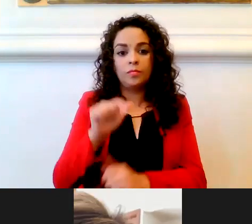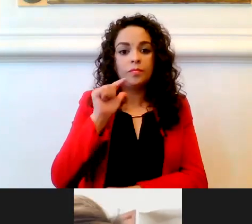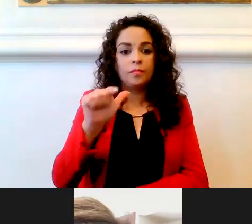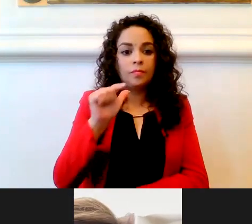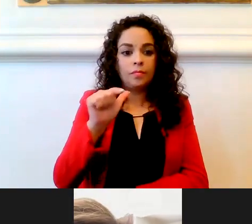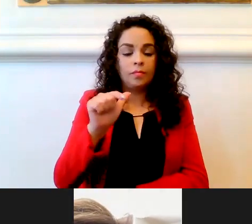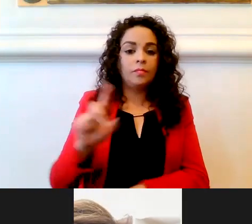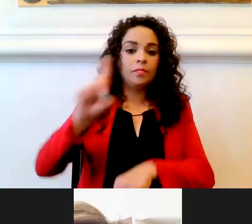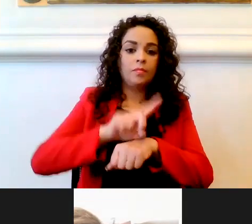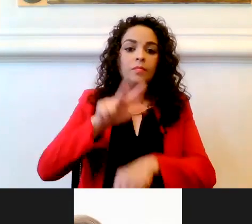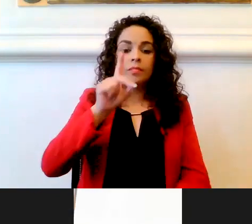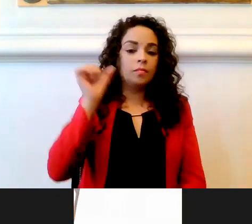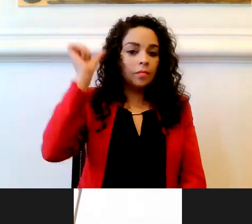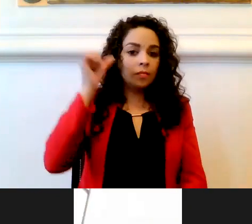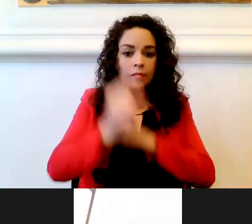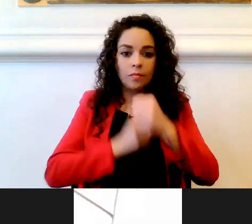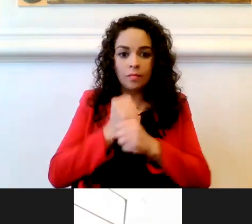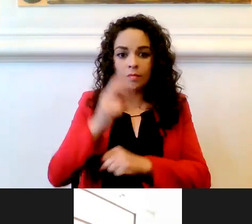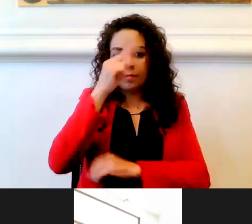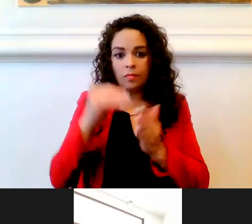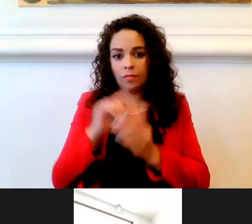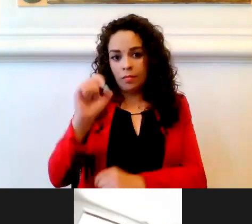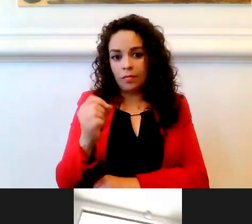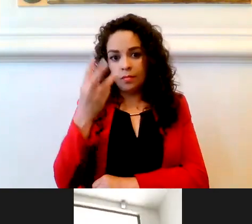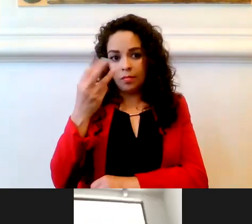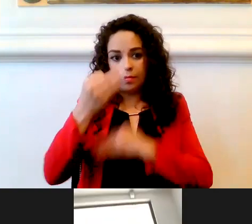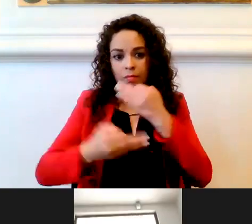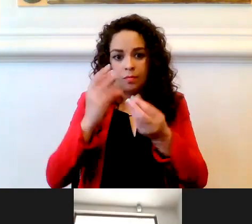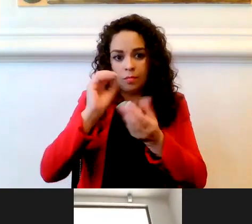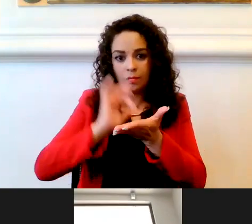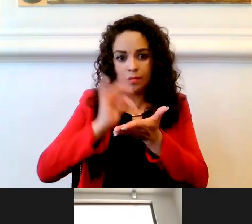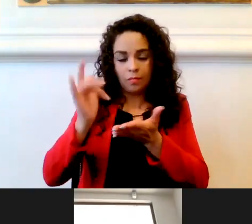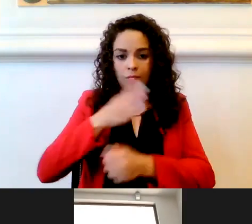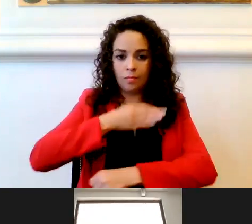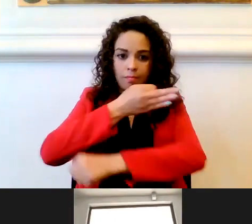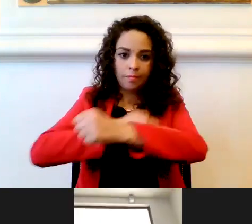abril de 2023. Muchas gracias a todos por su asistencia. Buenas tardes.